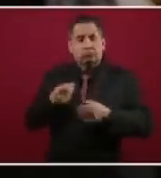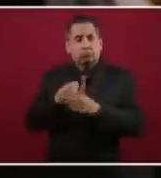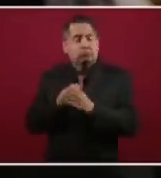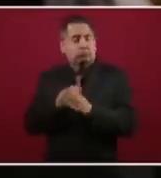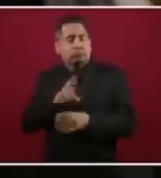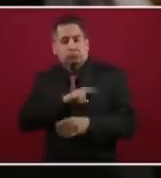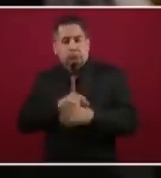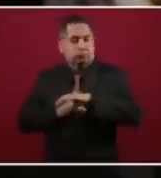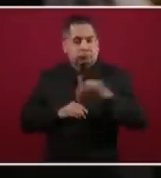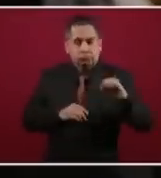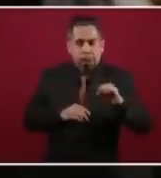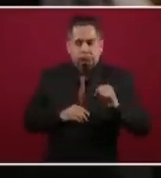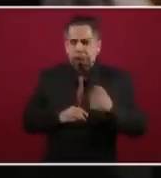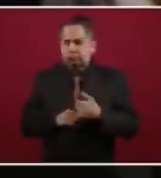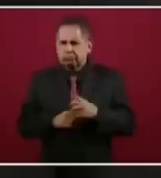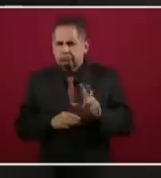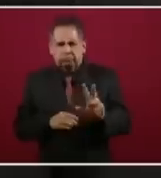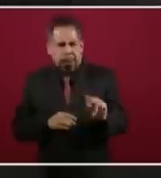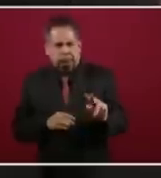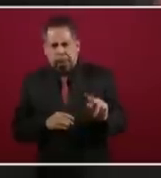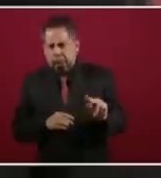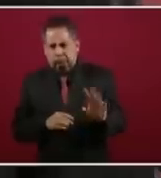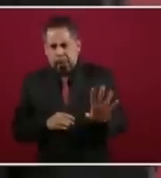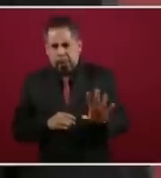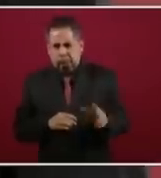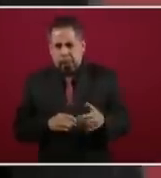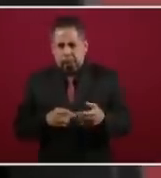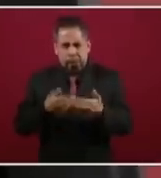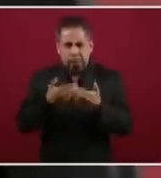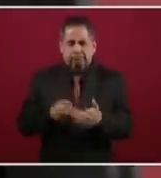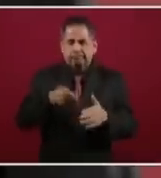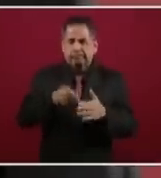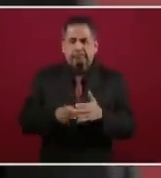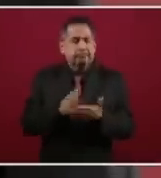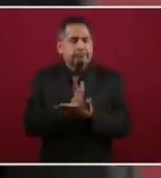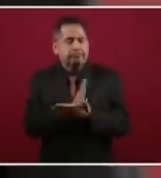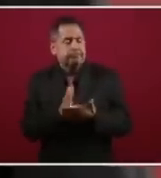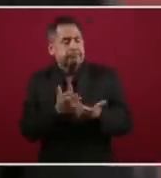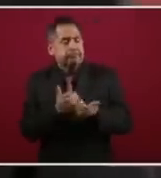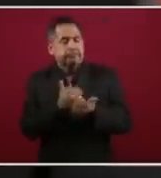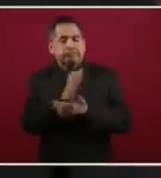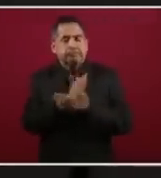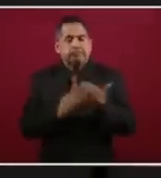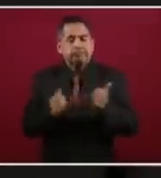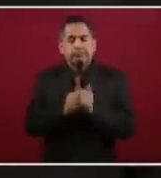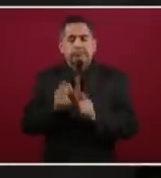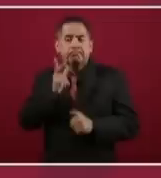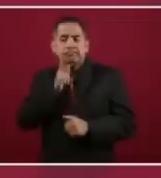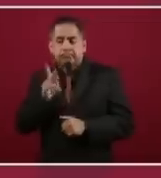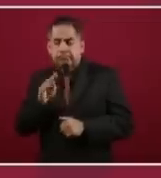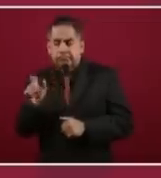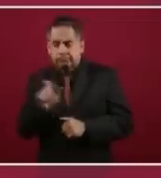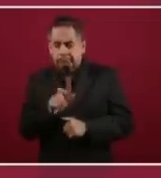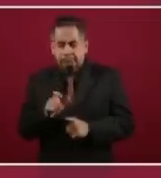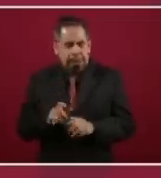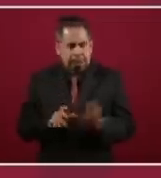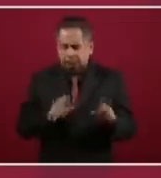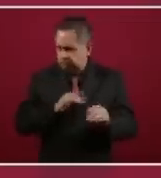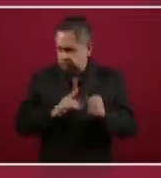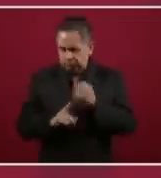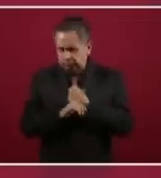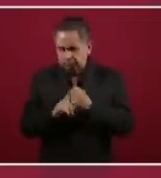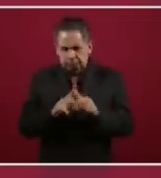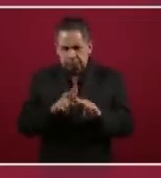No, es un yacimiento que se comparte con Pemex y no hay ningún